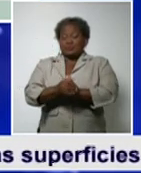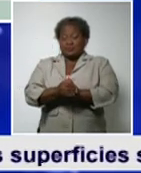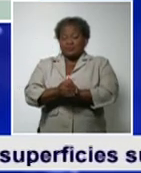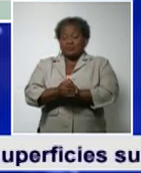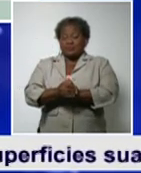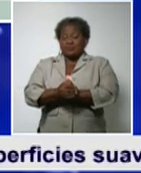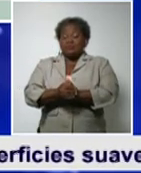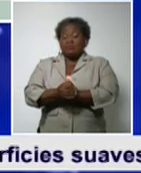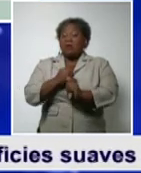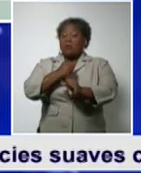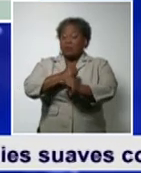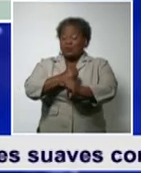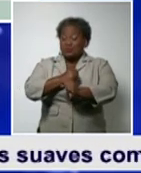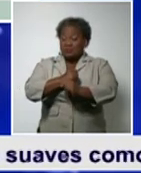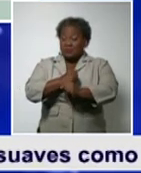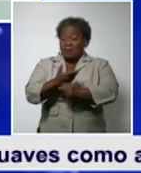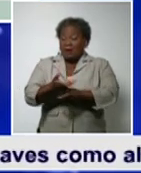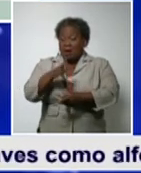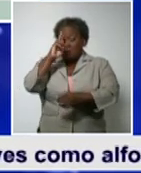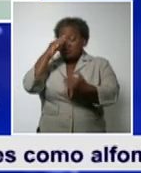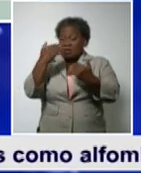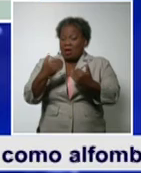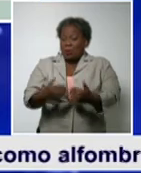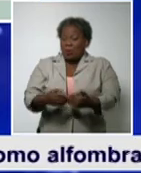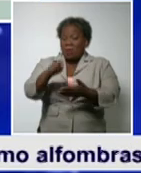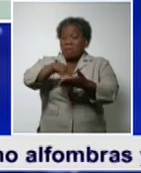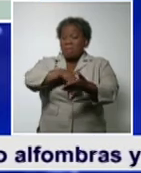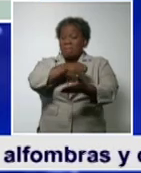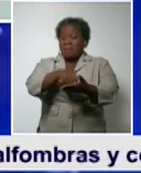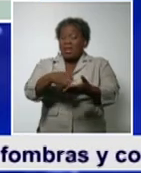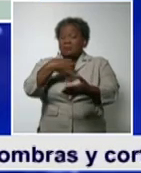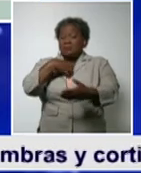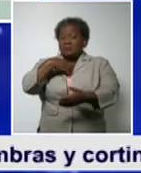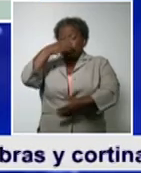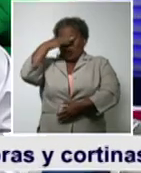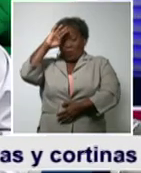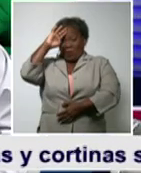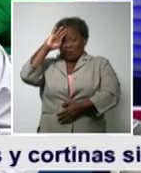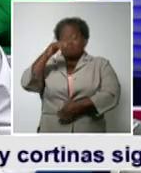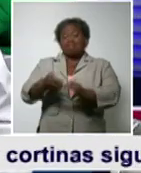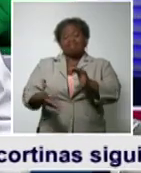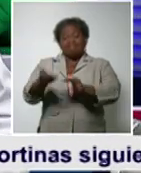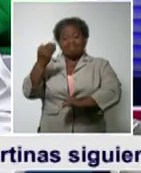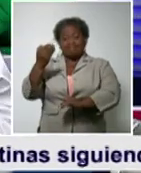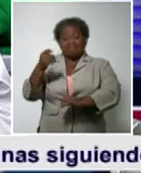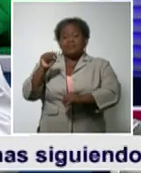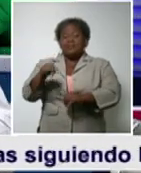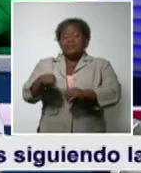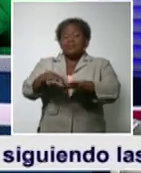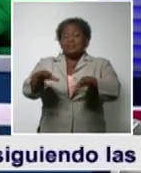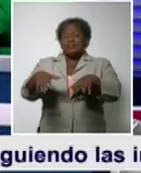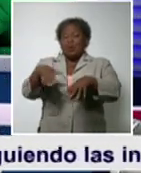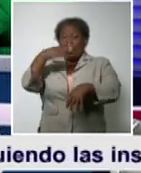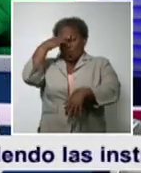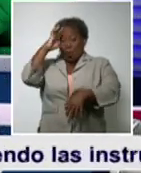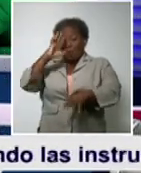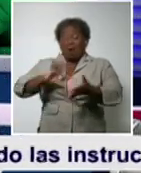y el plan que tiene nuestro país. Esta es la situación de Cuba, compleja,